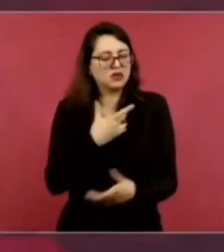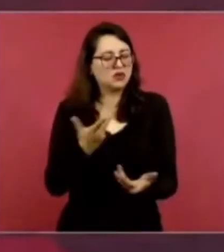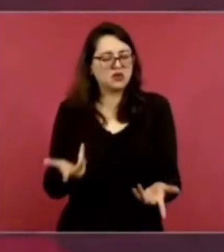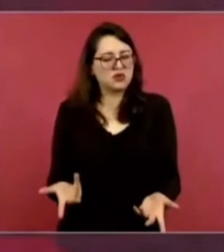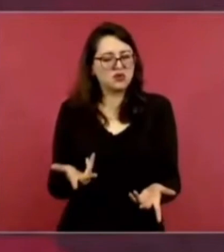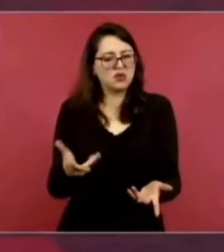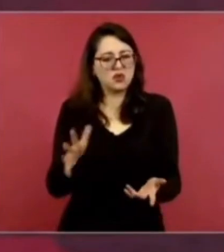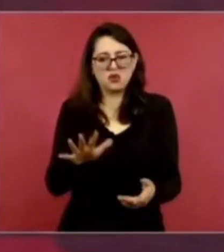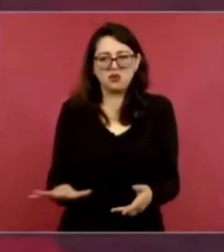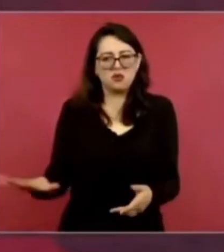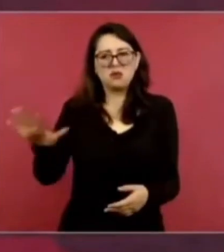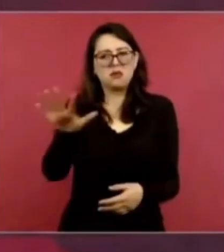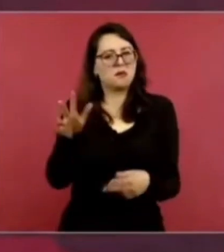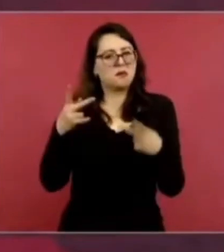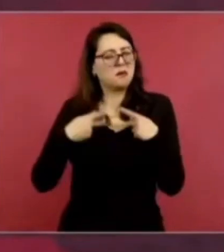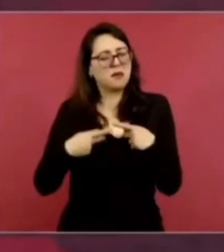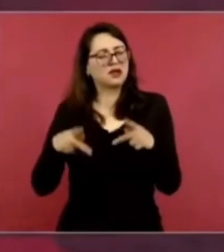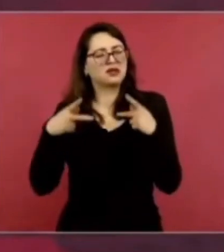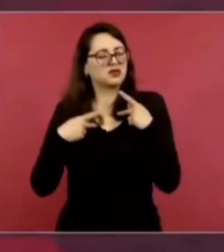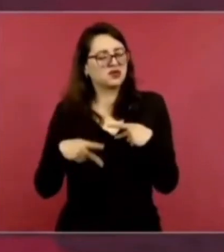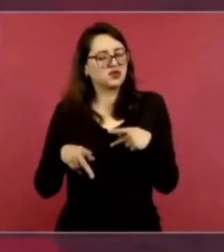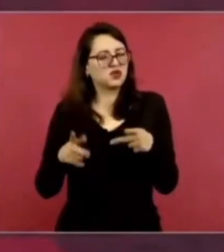El pueblo